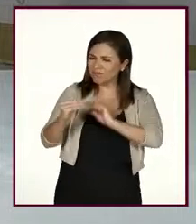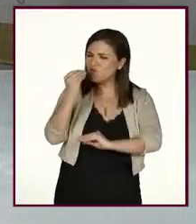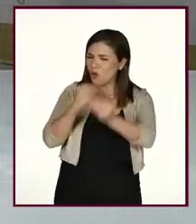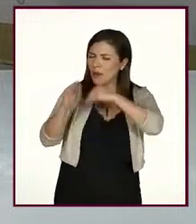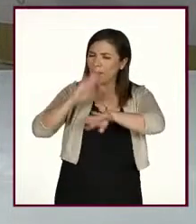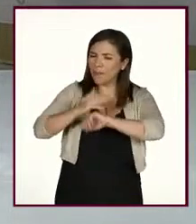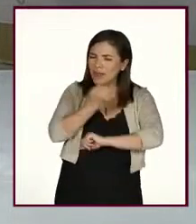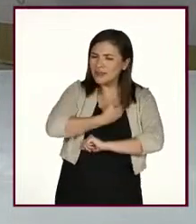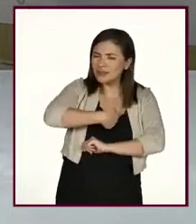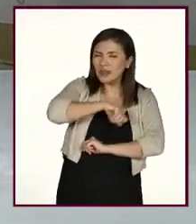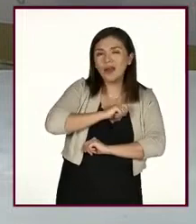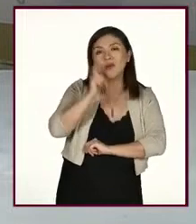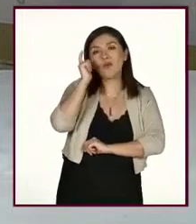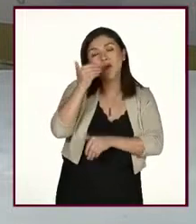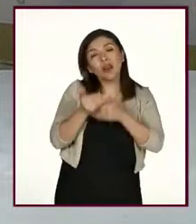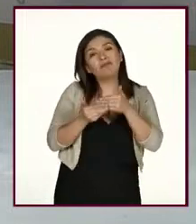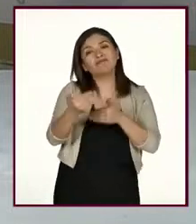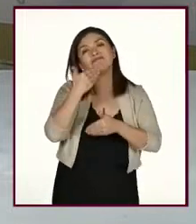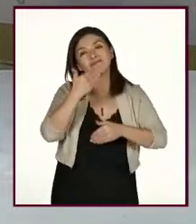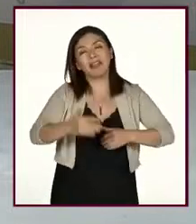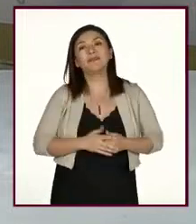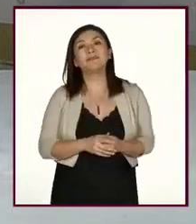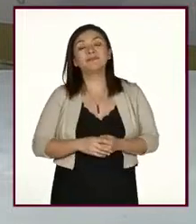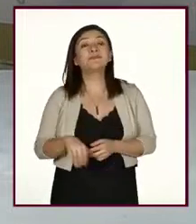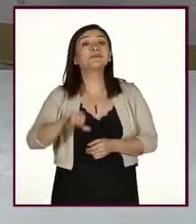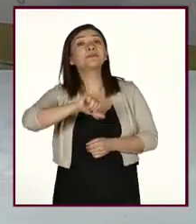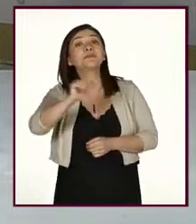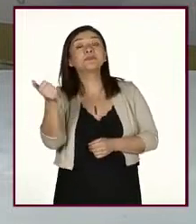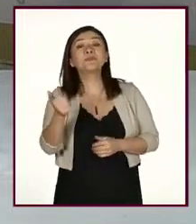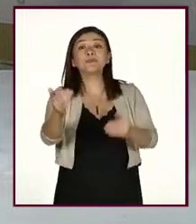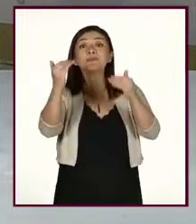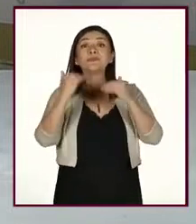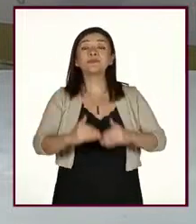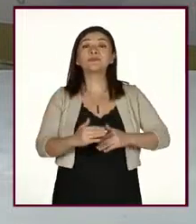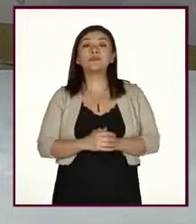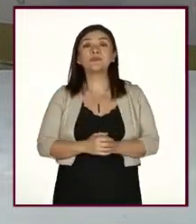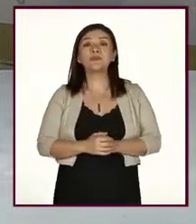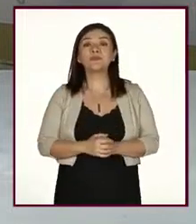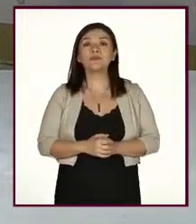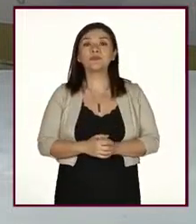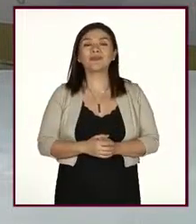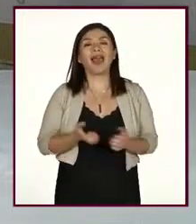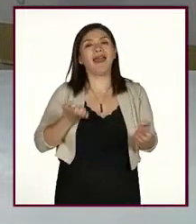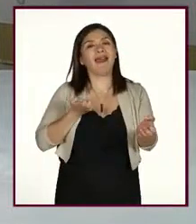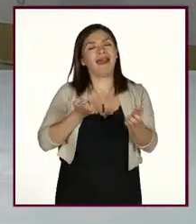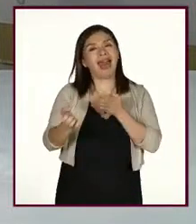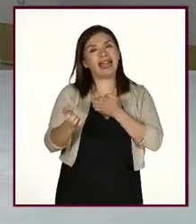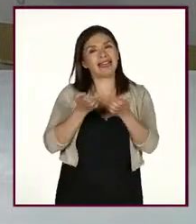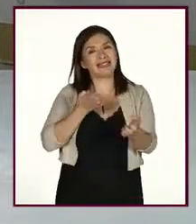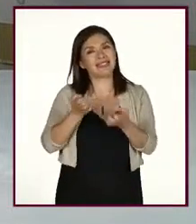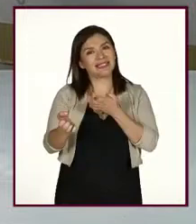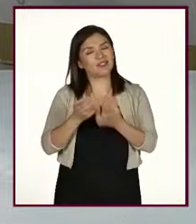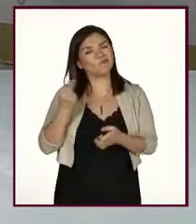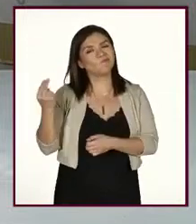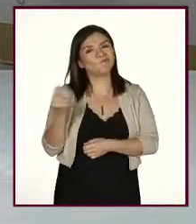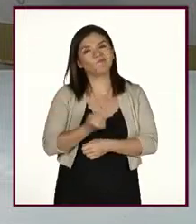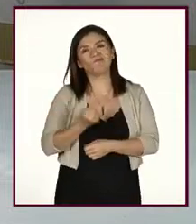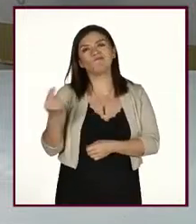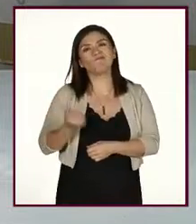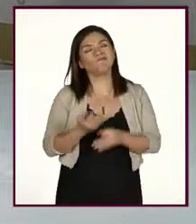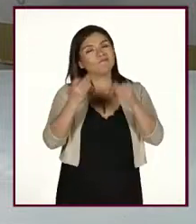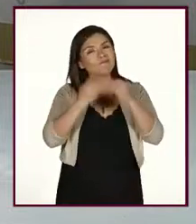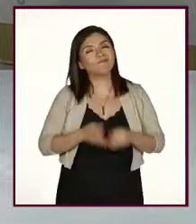sana posible, ¿sí? ¿Qué otra situación importante? El ejercicio, la activación física